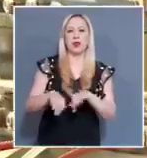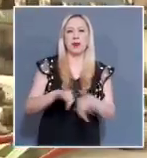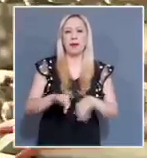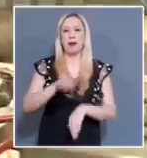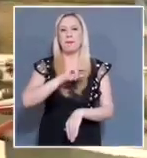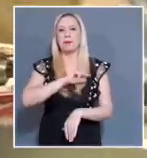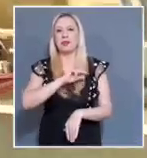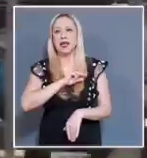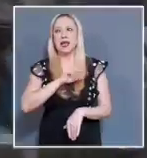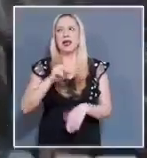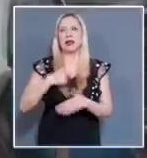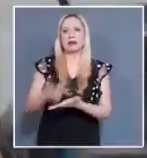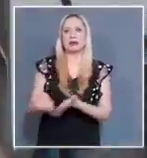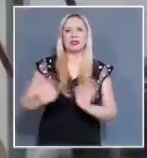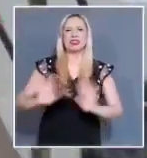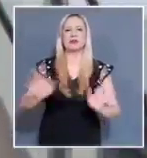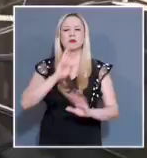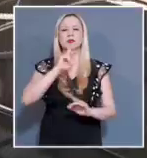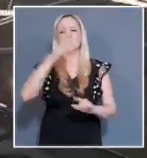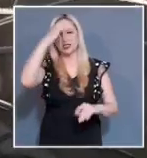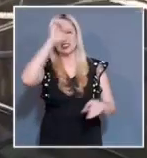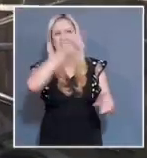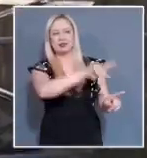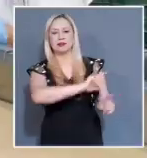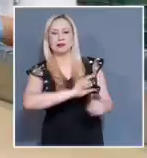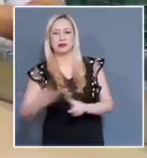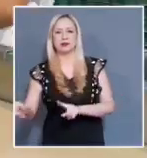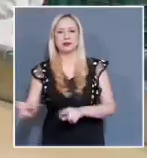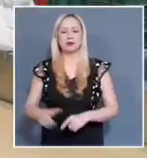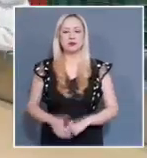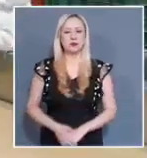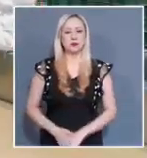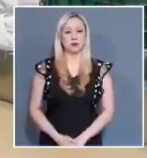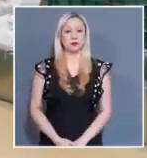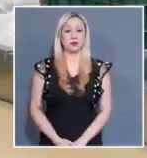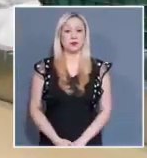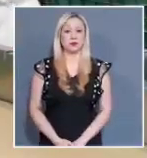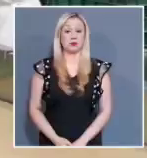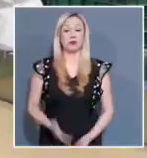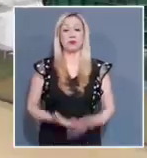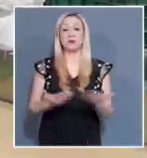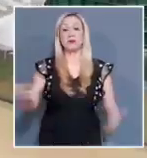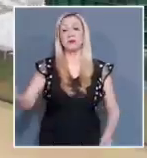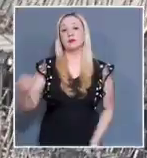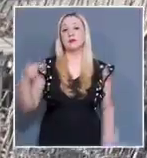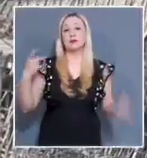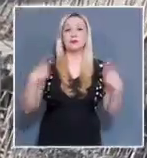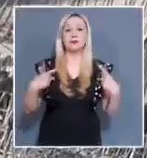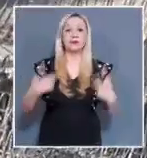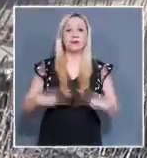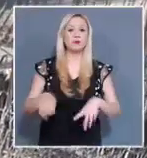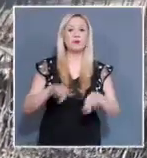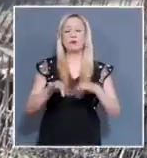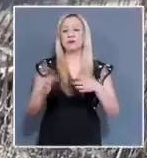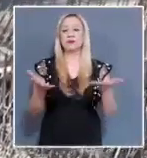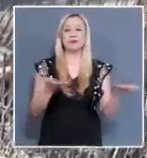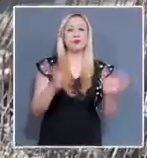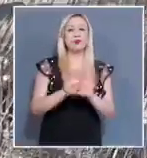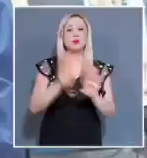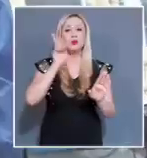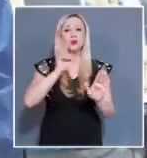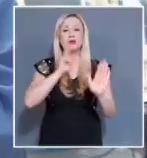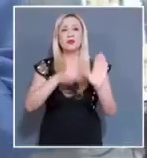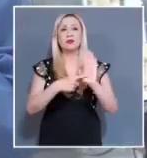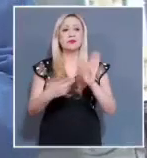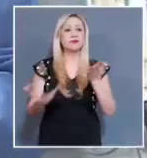en estos casos la carga de la prueba que recae en el trabajador opera de manera diferente Pues solo debe aportar